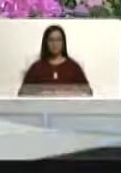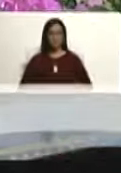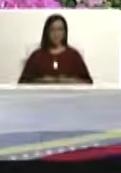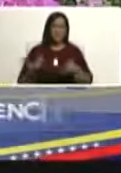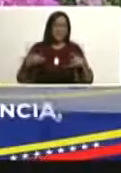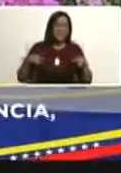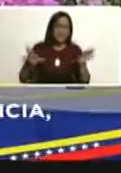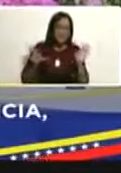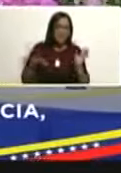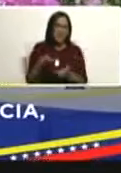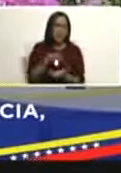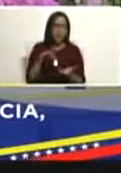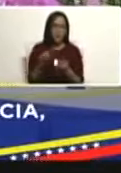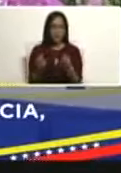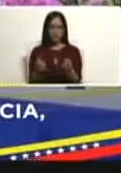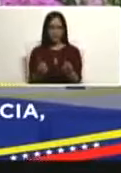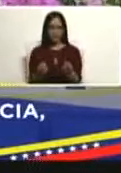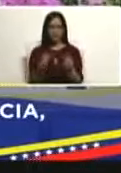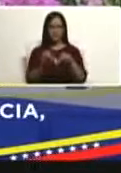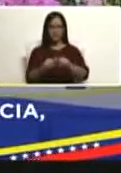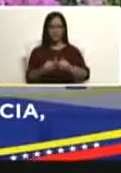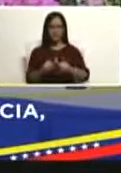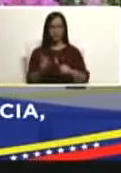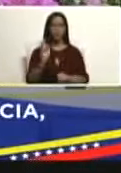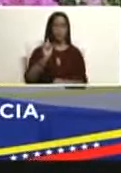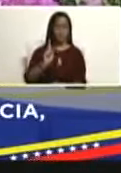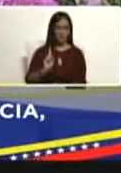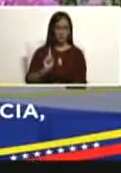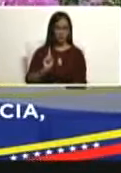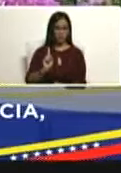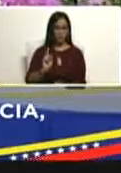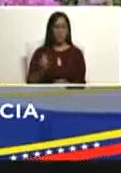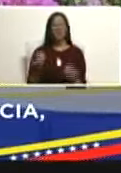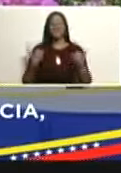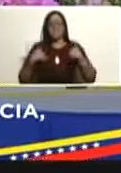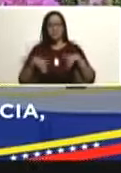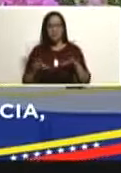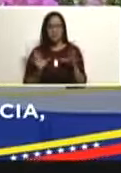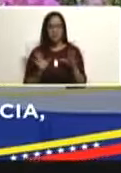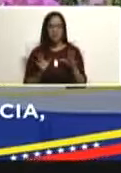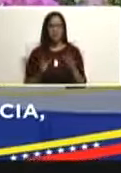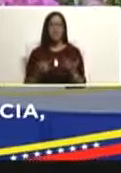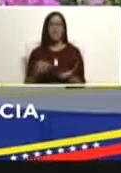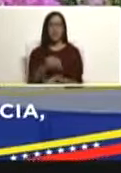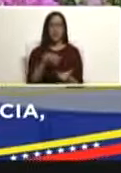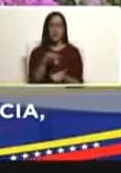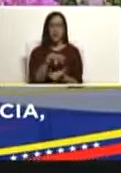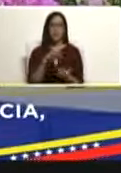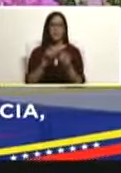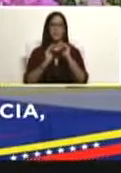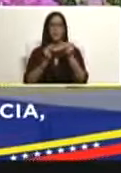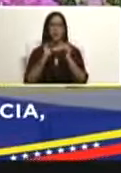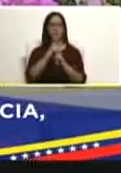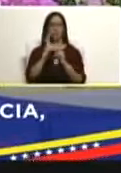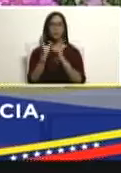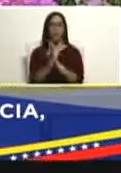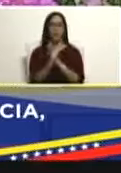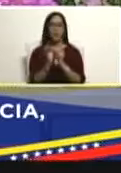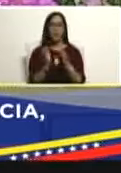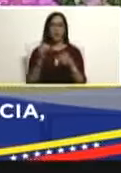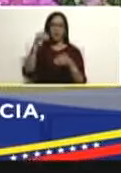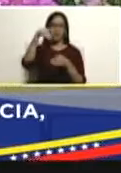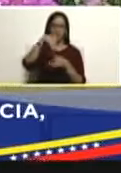del capitalismo. Todavía. Ni siquiera es la crisis moral y cultural de la decadencia de la